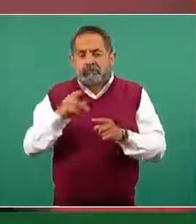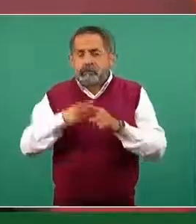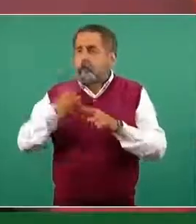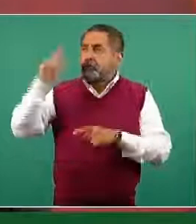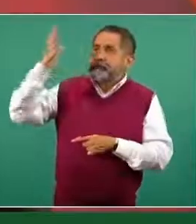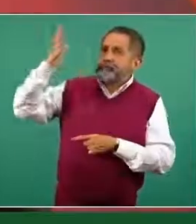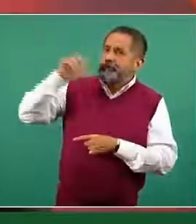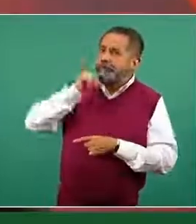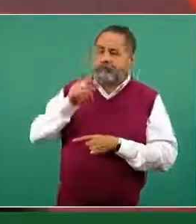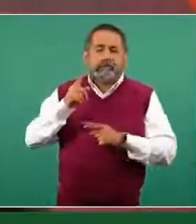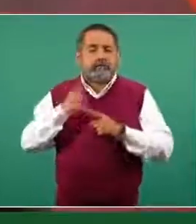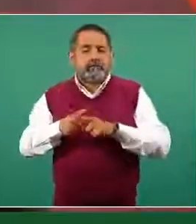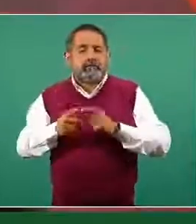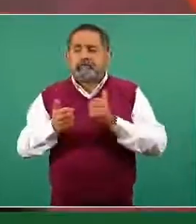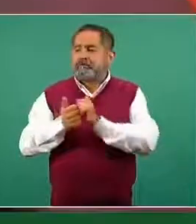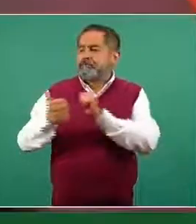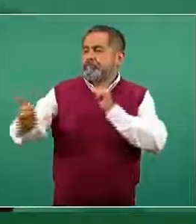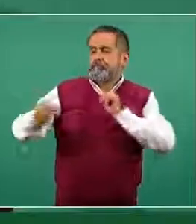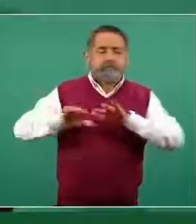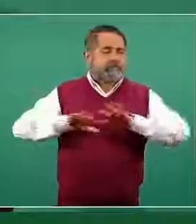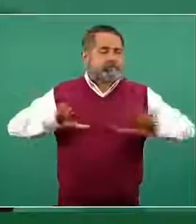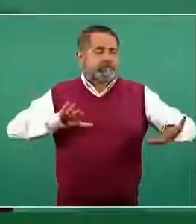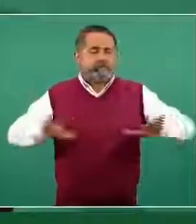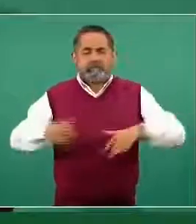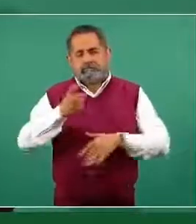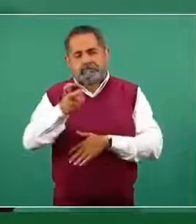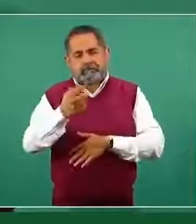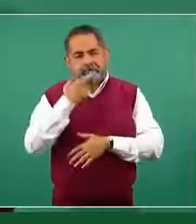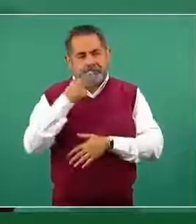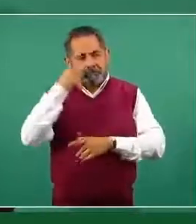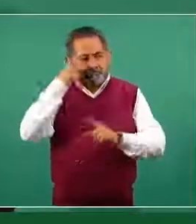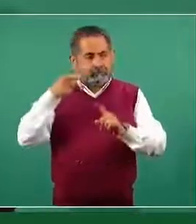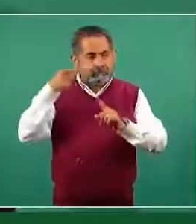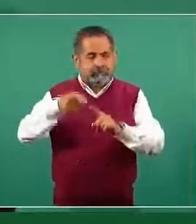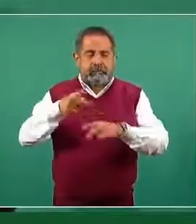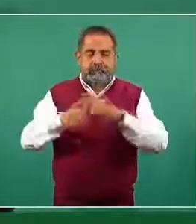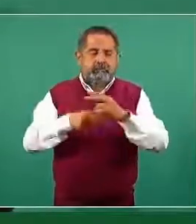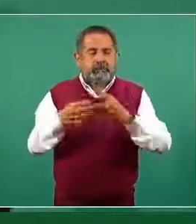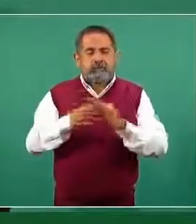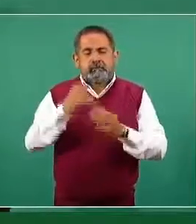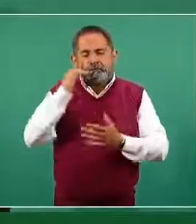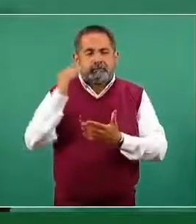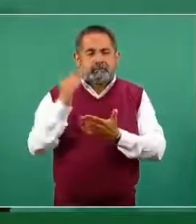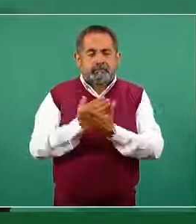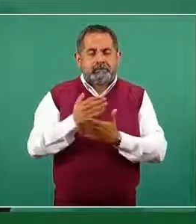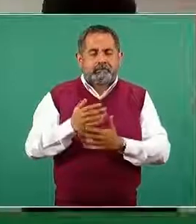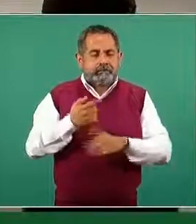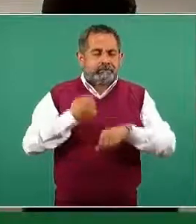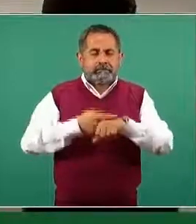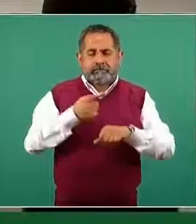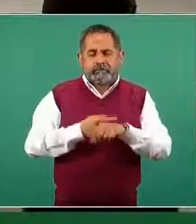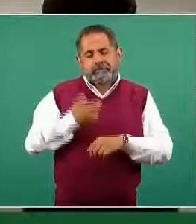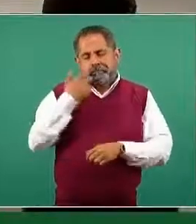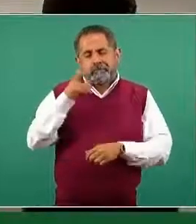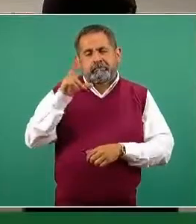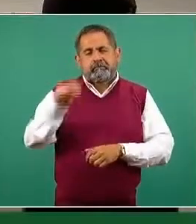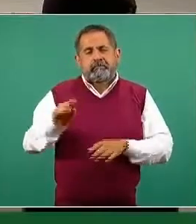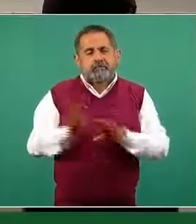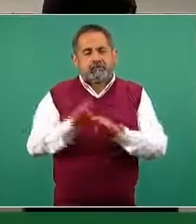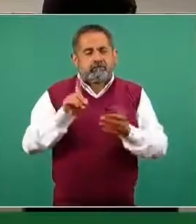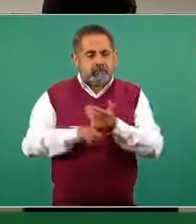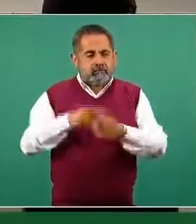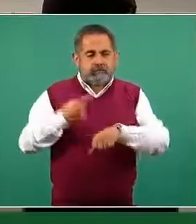entonces a evitar exponerse al virus, que es la mejor forma de evitar enfermarse de este tipo